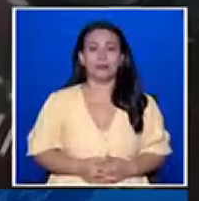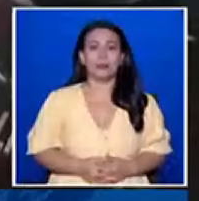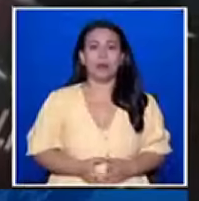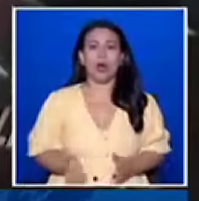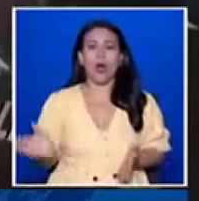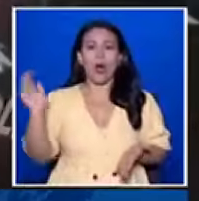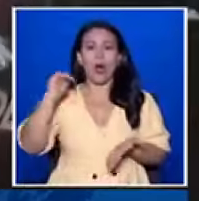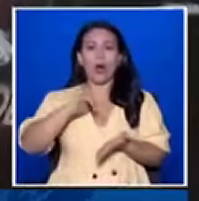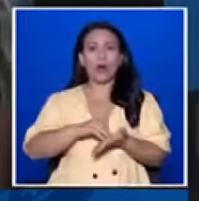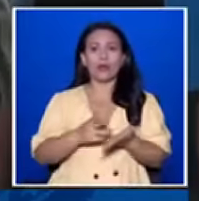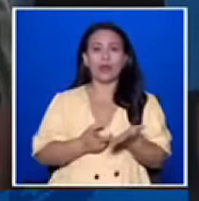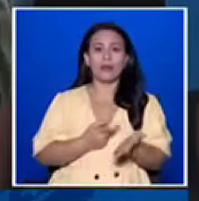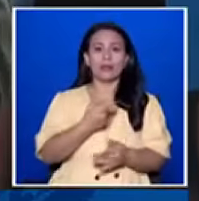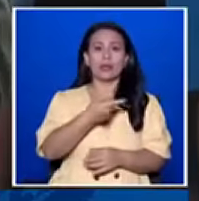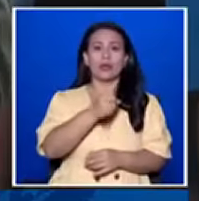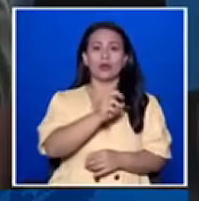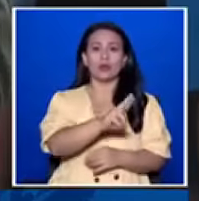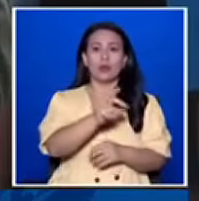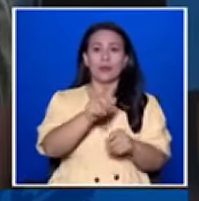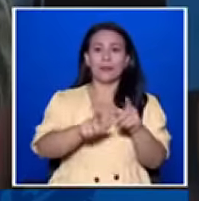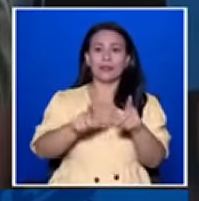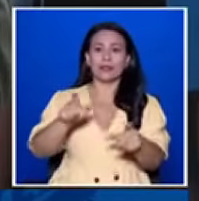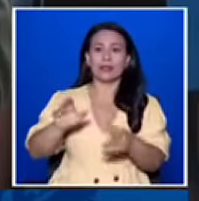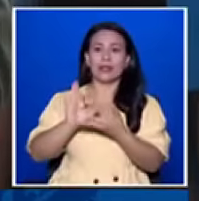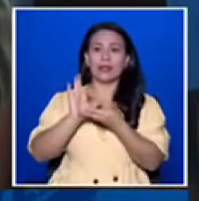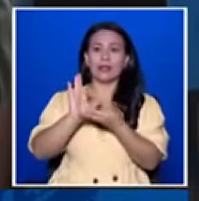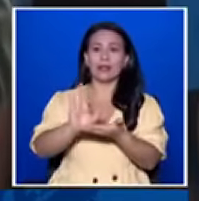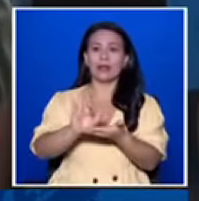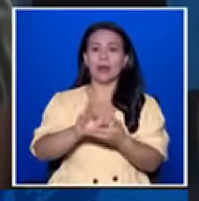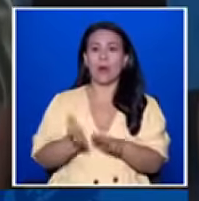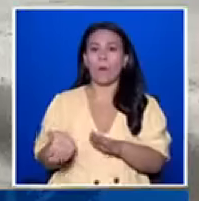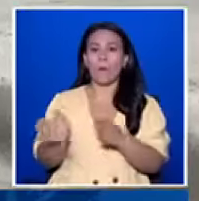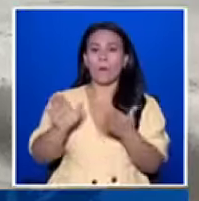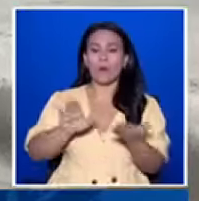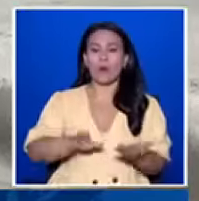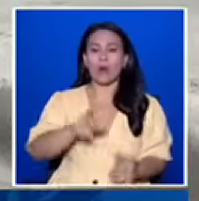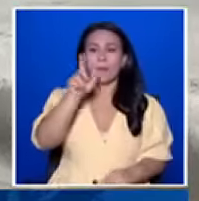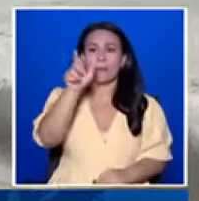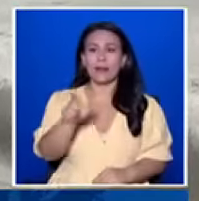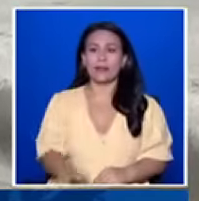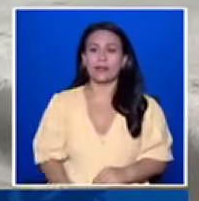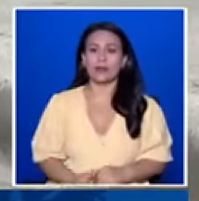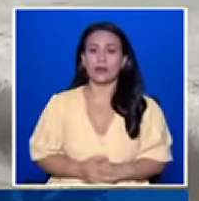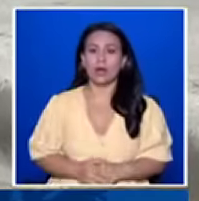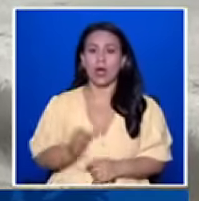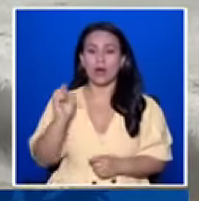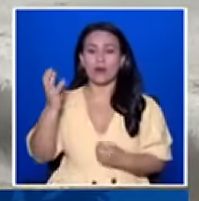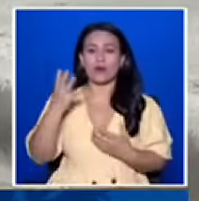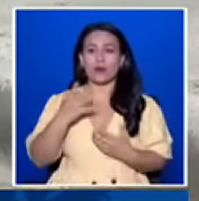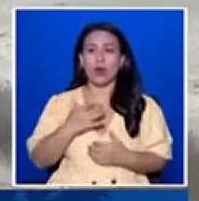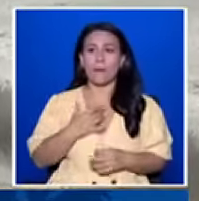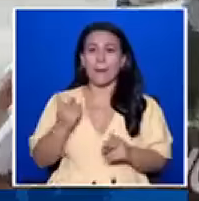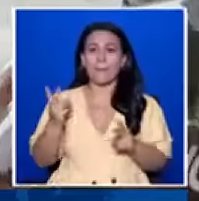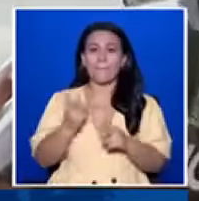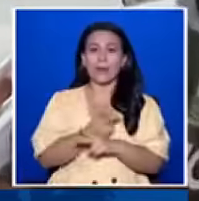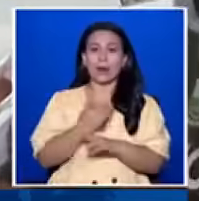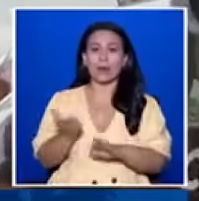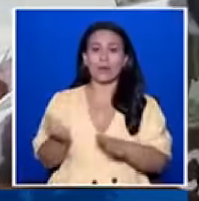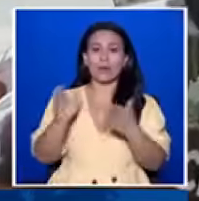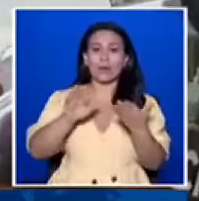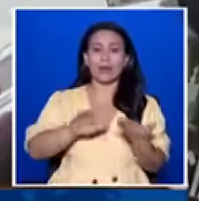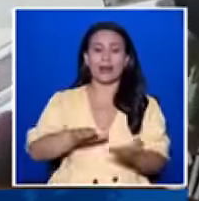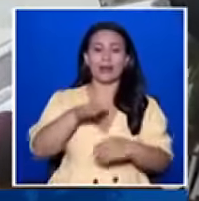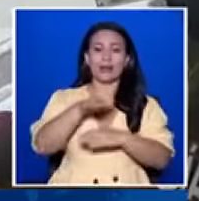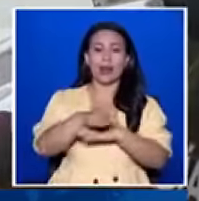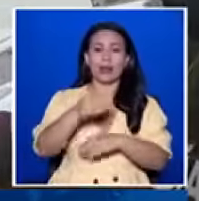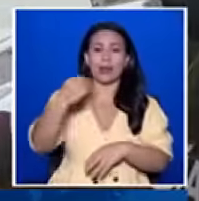Nuevamente en la isla Trinitaria, los habitantes fueron testigos de una muerte violenta. En esta ocasión, el crimen ocurrió la tarde de este miércoles